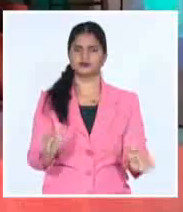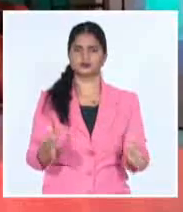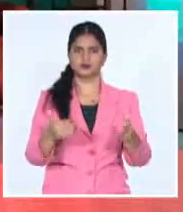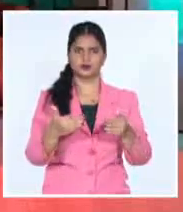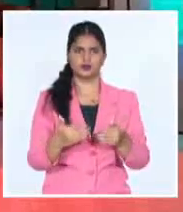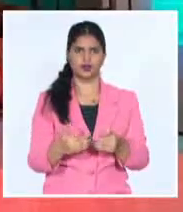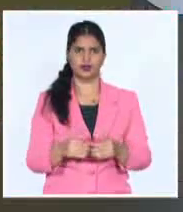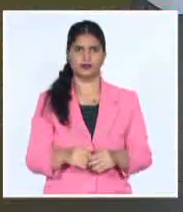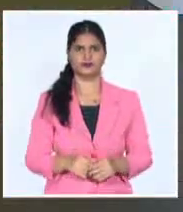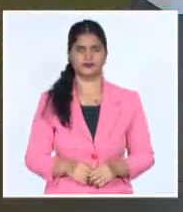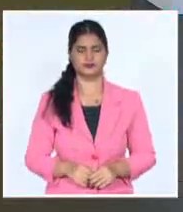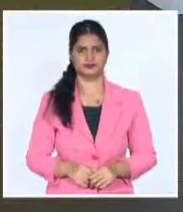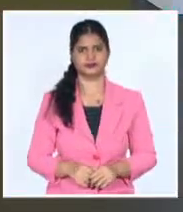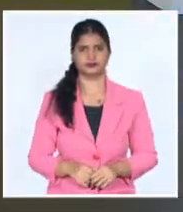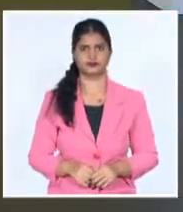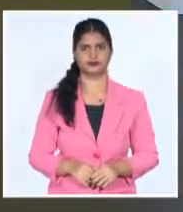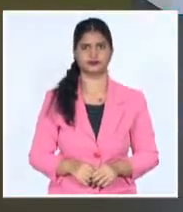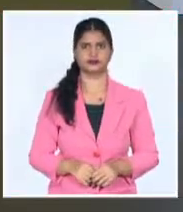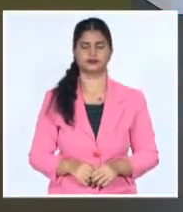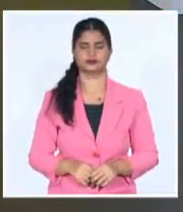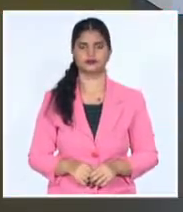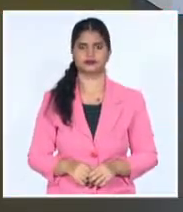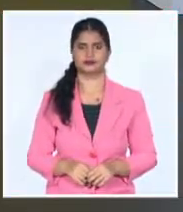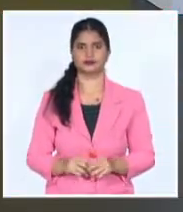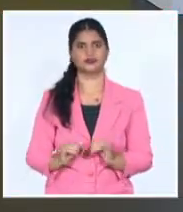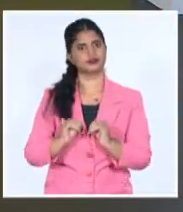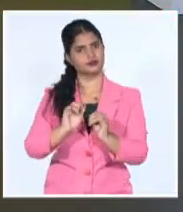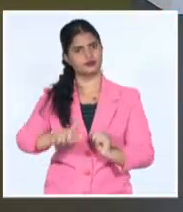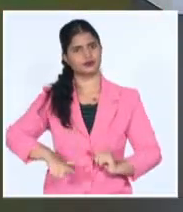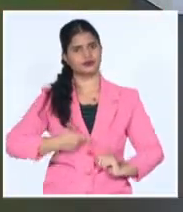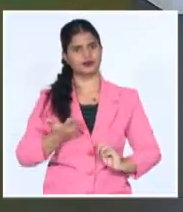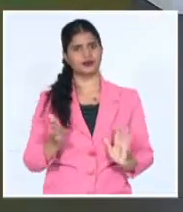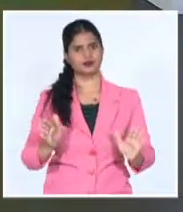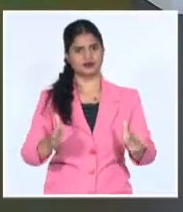de Noticias. Con este reporte concluyen las culturales. Muy buenas.